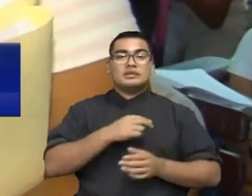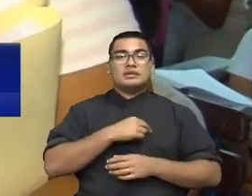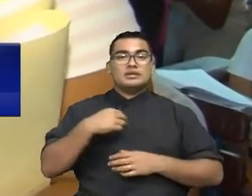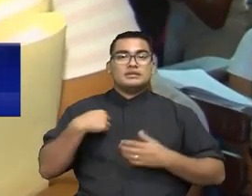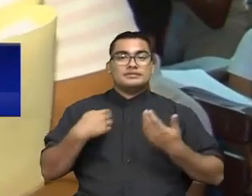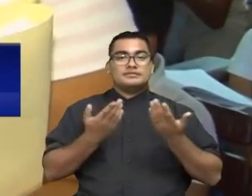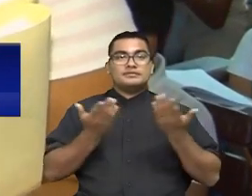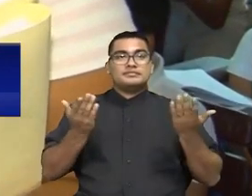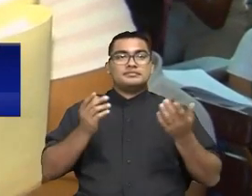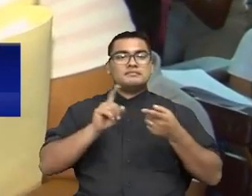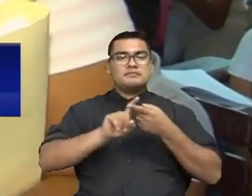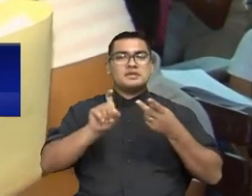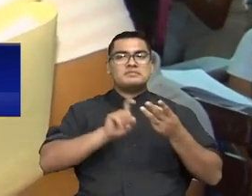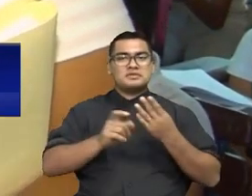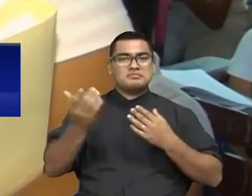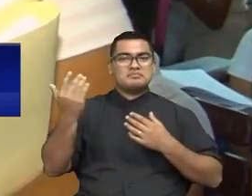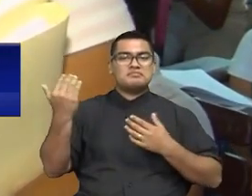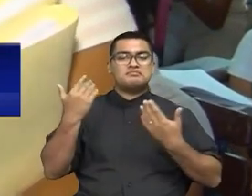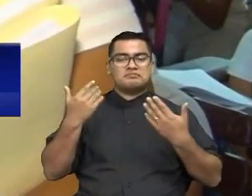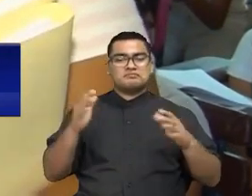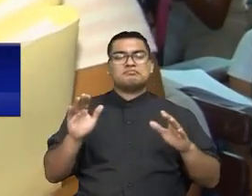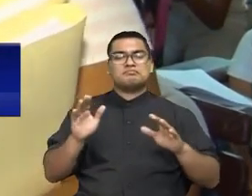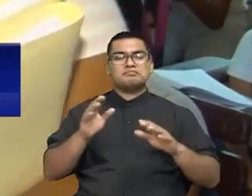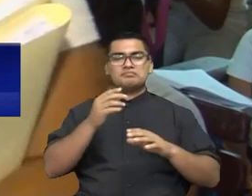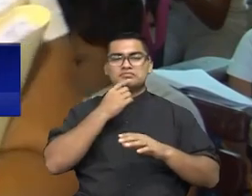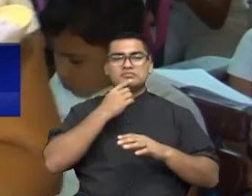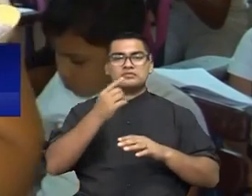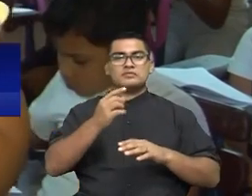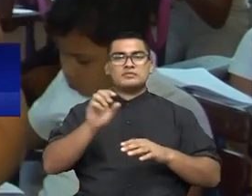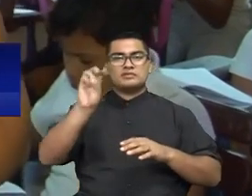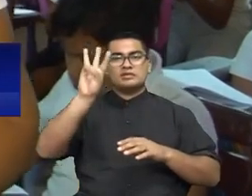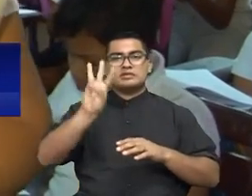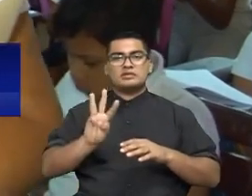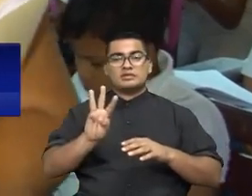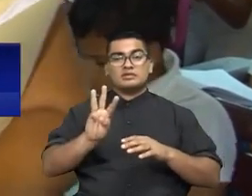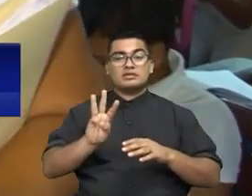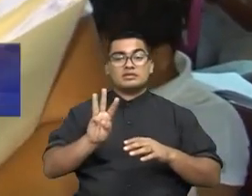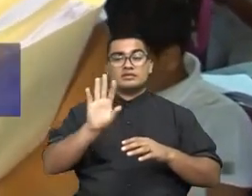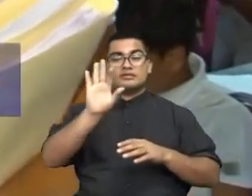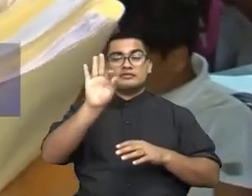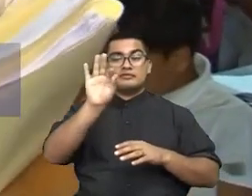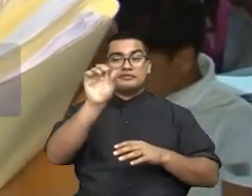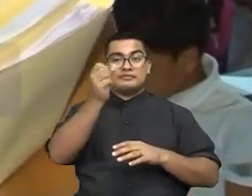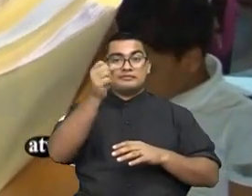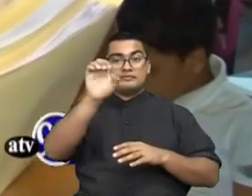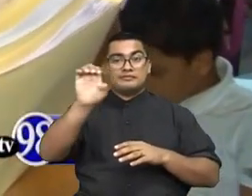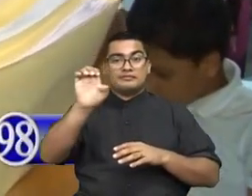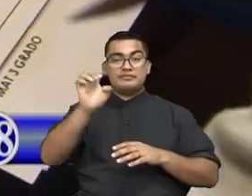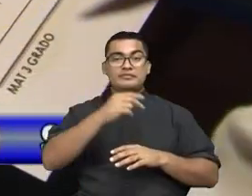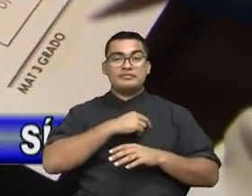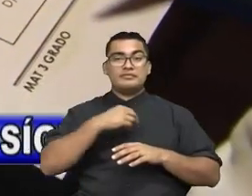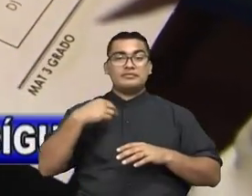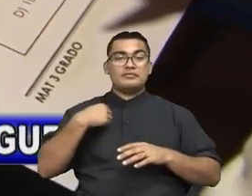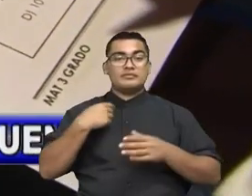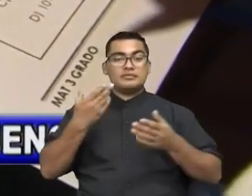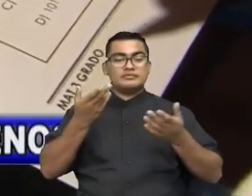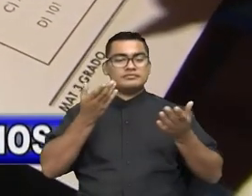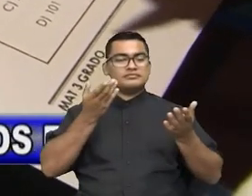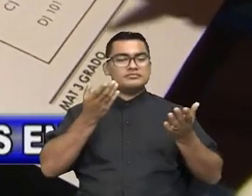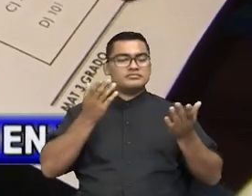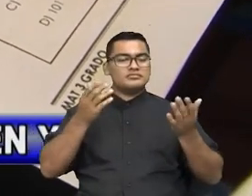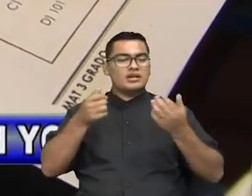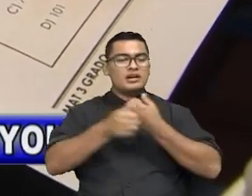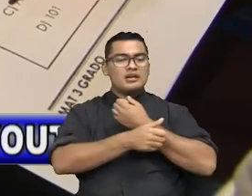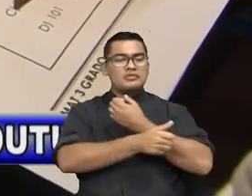desde meses atrás. Ya estamos nosotros en el tercera fase realizando este estudio con los estudiantes,